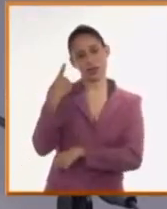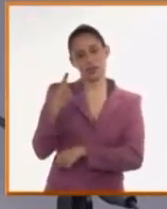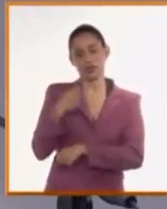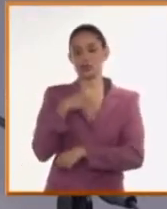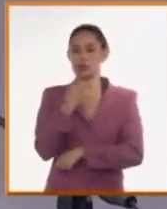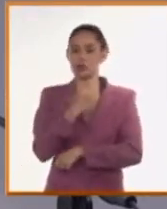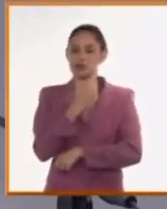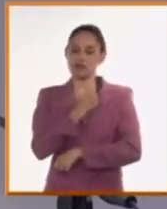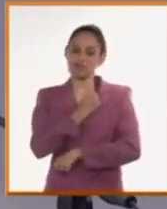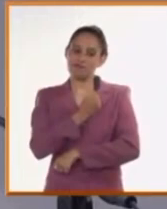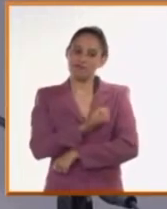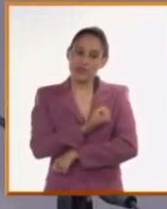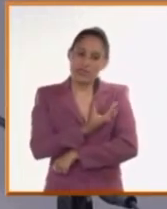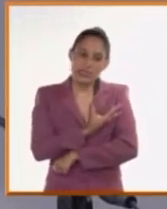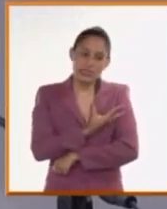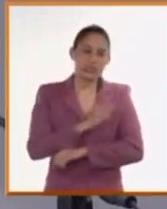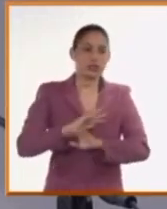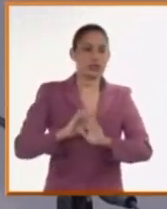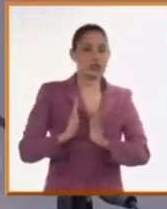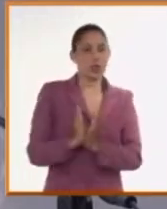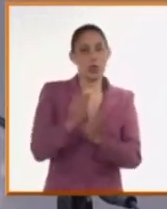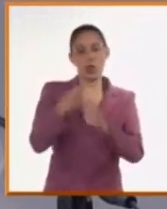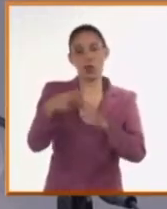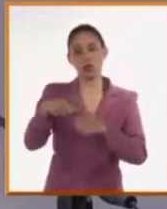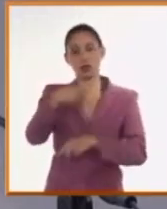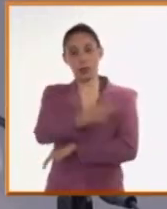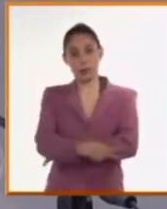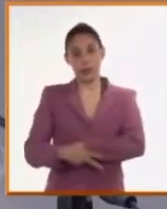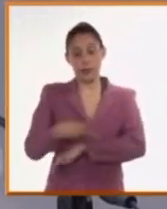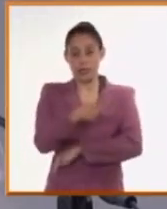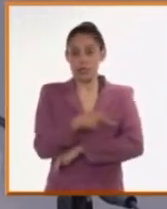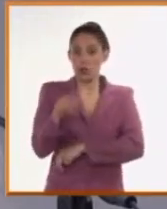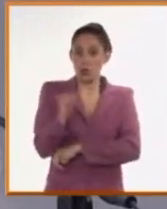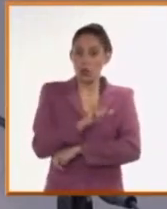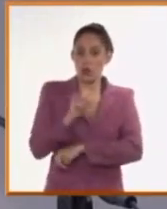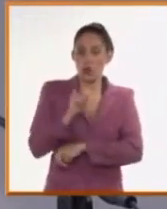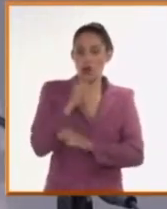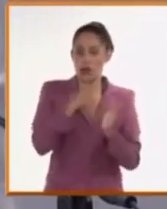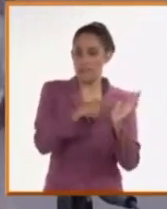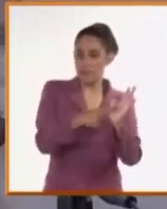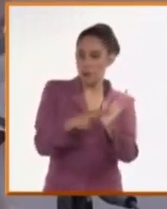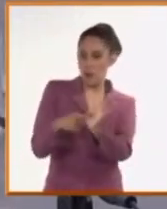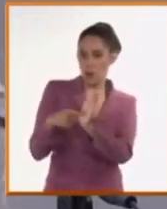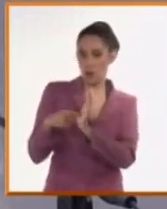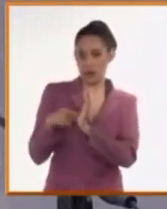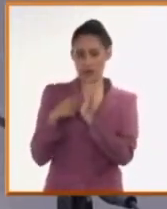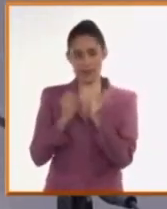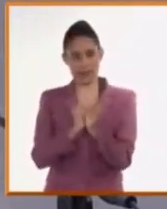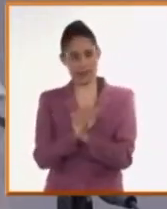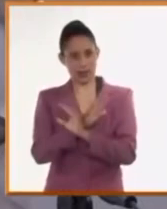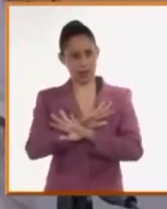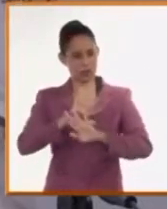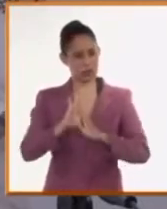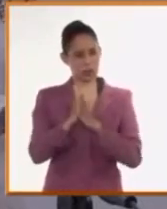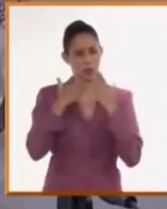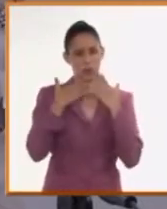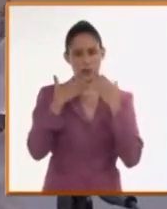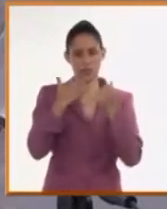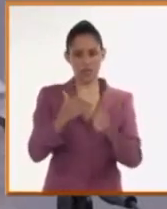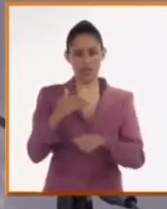nuestro pueblo a los pueblos del mundo y que demuestra también claramente doble racero